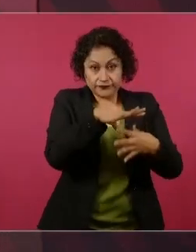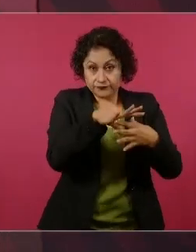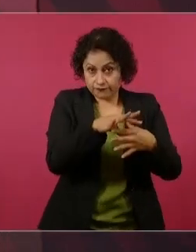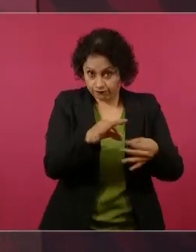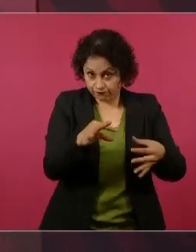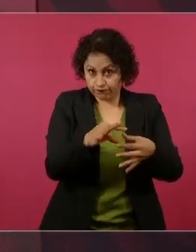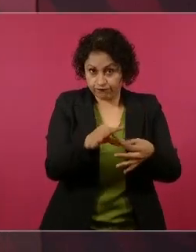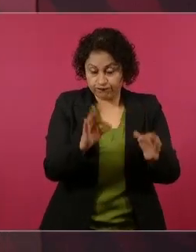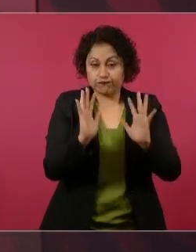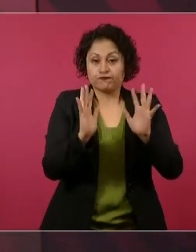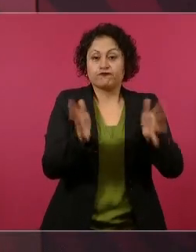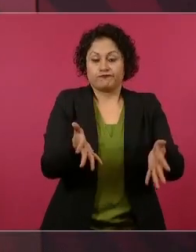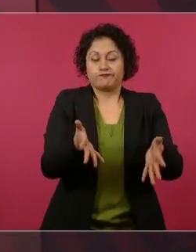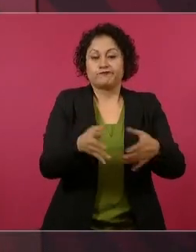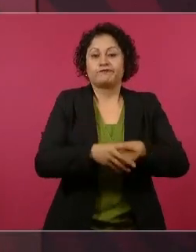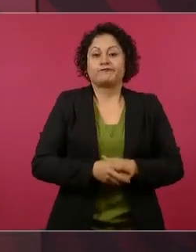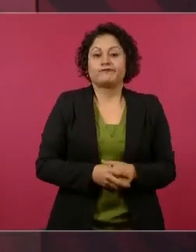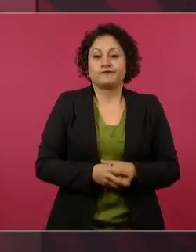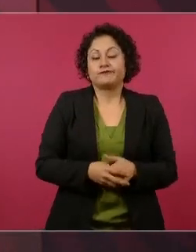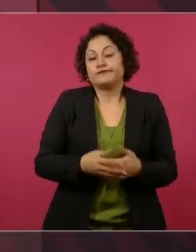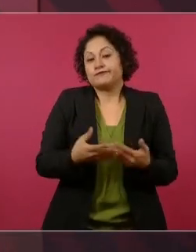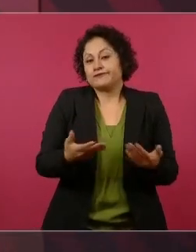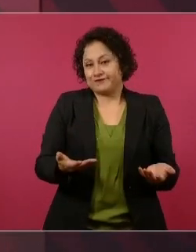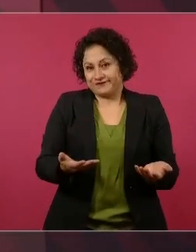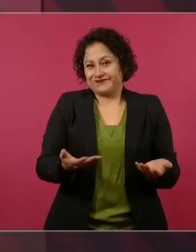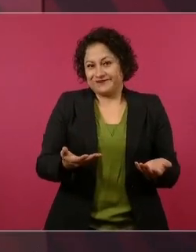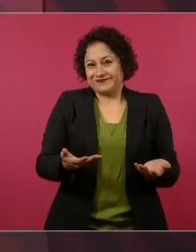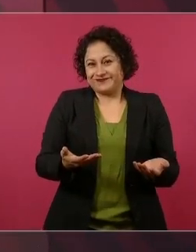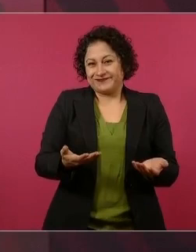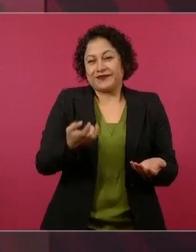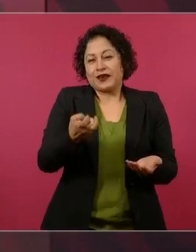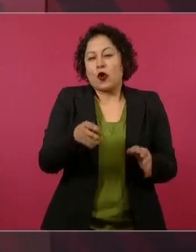como dirían los oradores de antes,